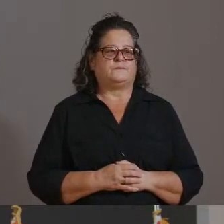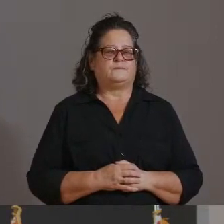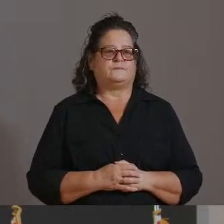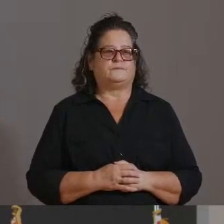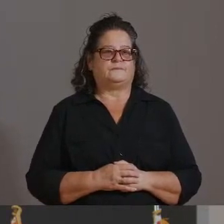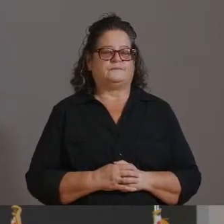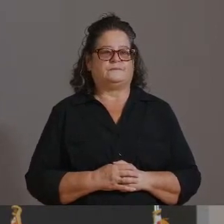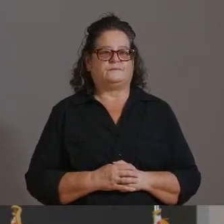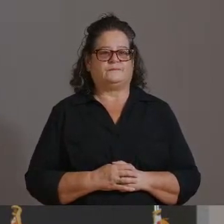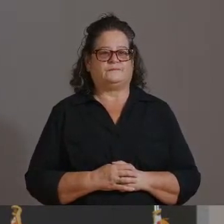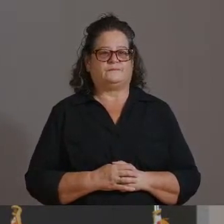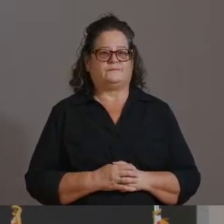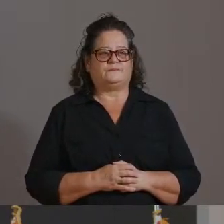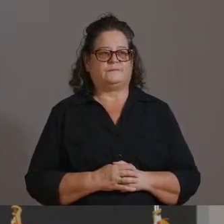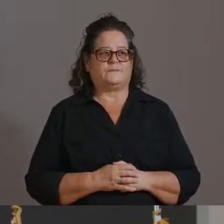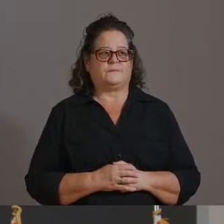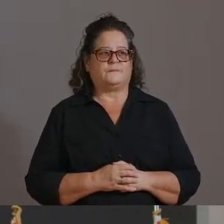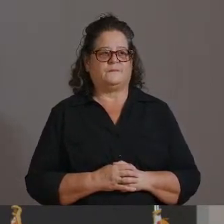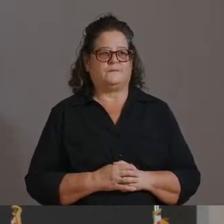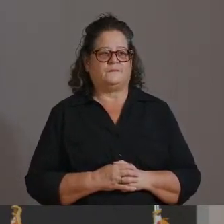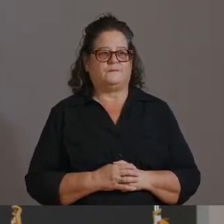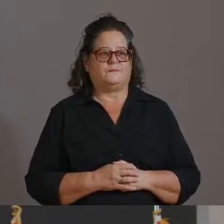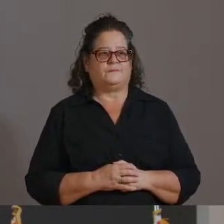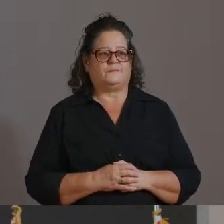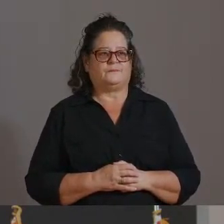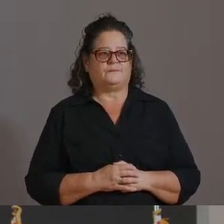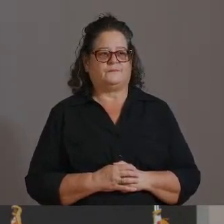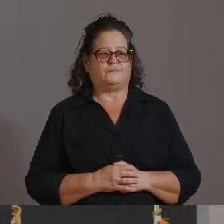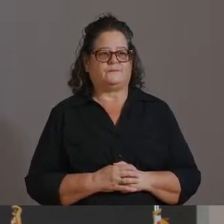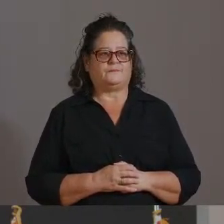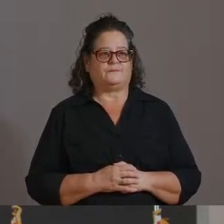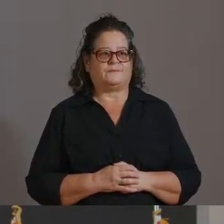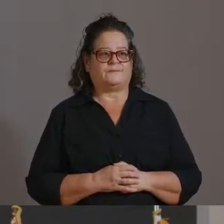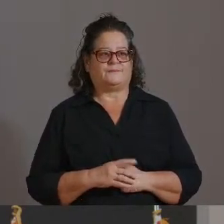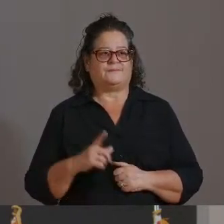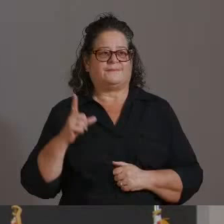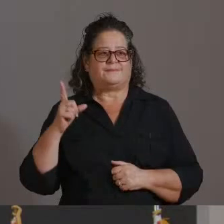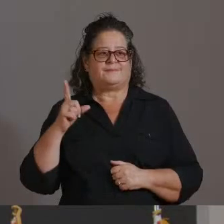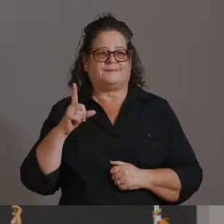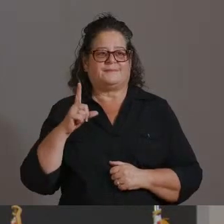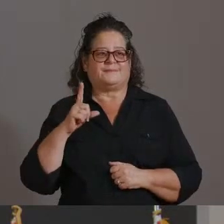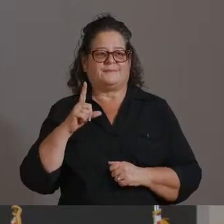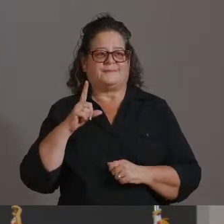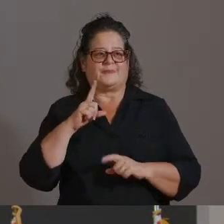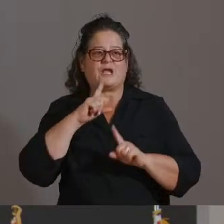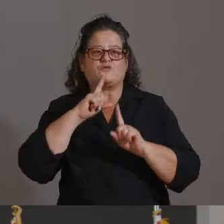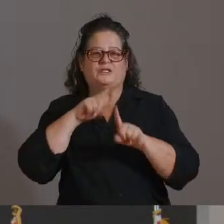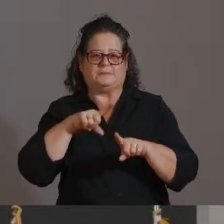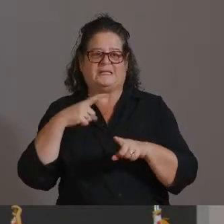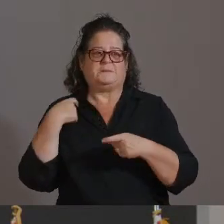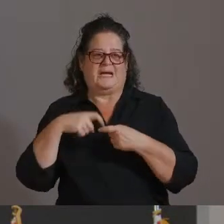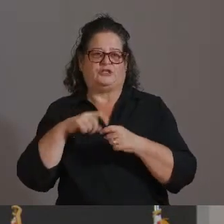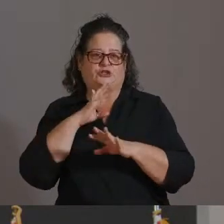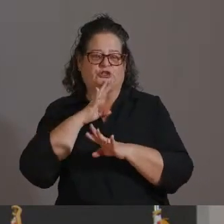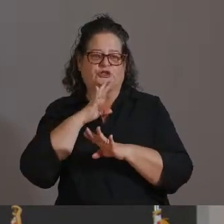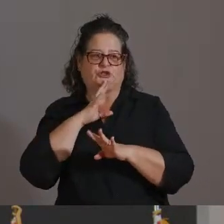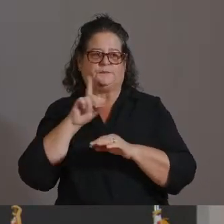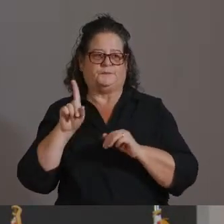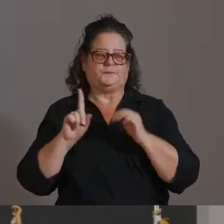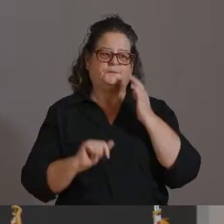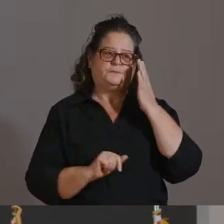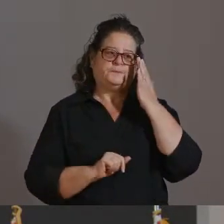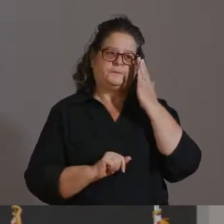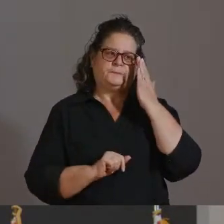accesible a nuestras comunidades. Entonces habrán esfuerzos, pero ahorita no hay información específica sobre eso. No hay